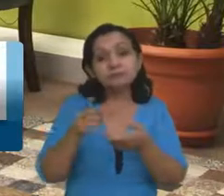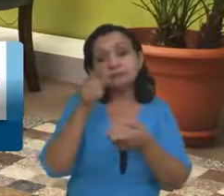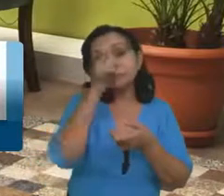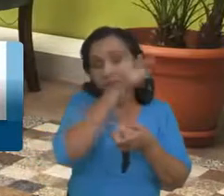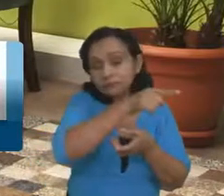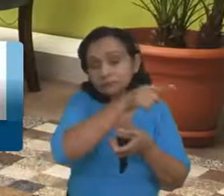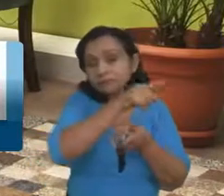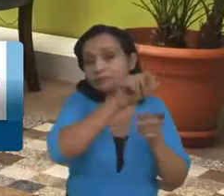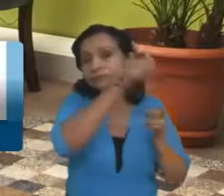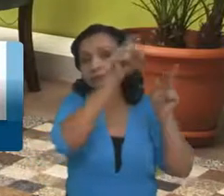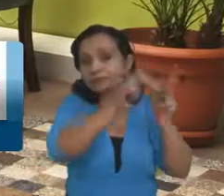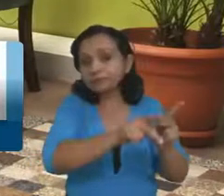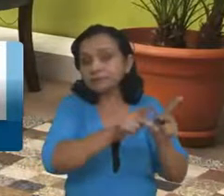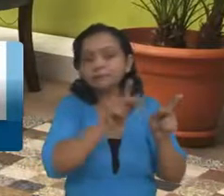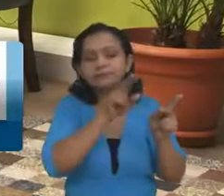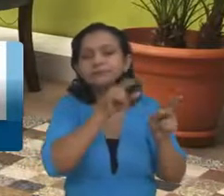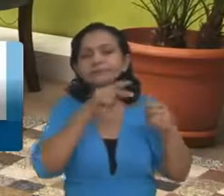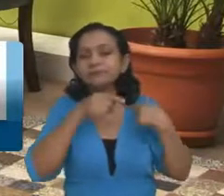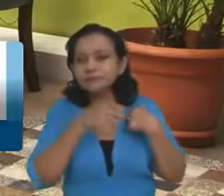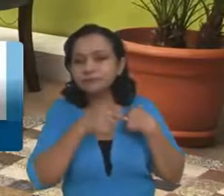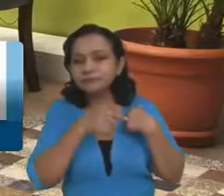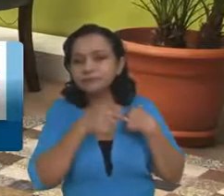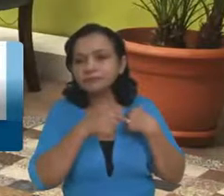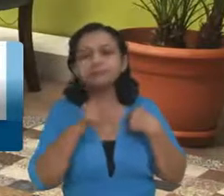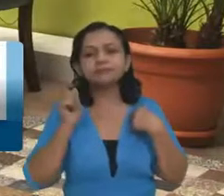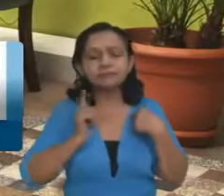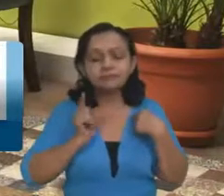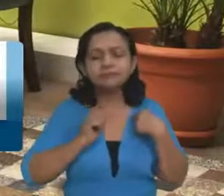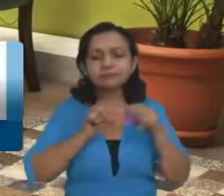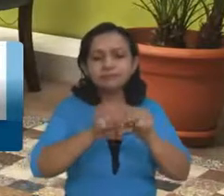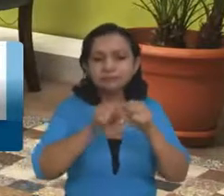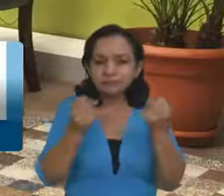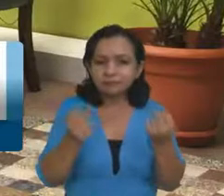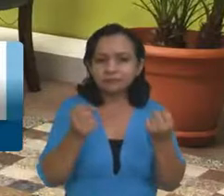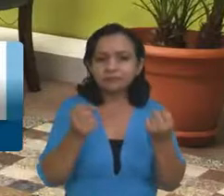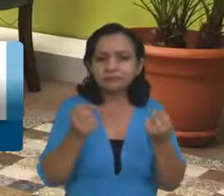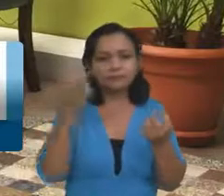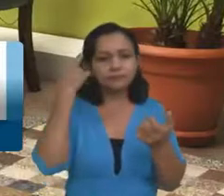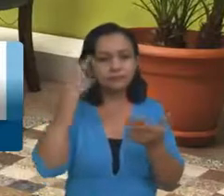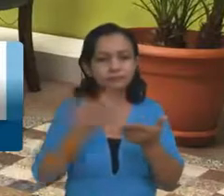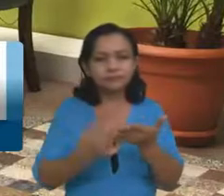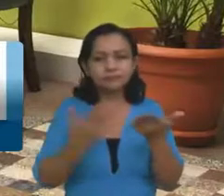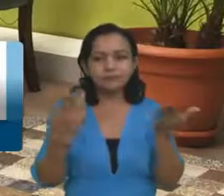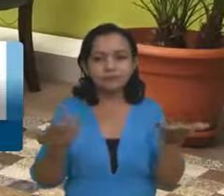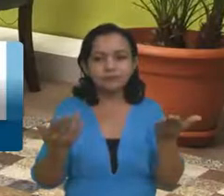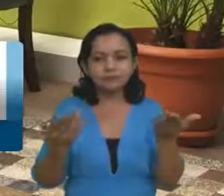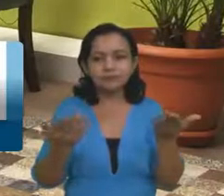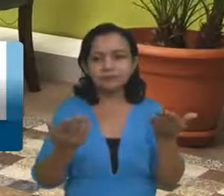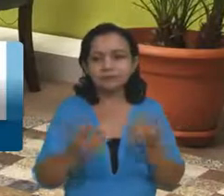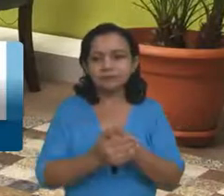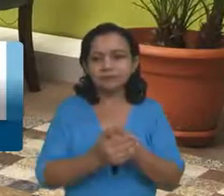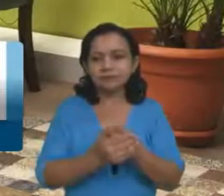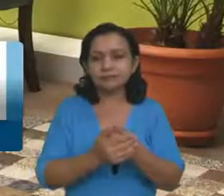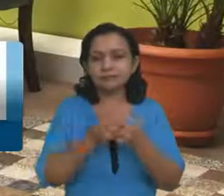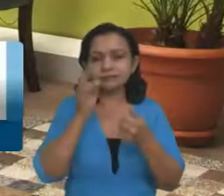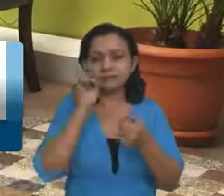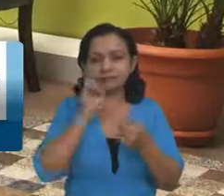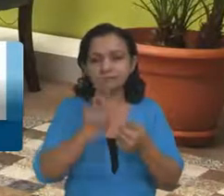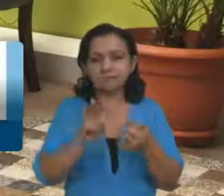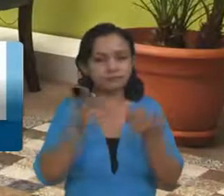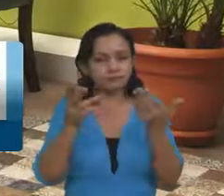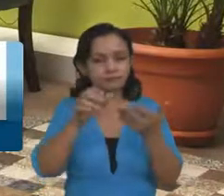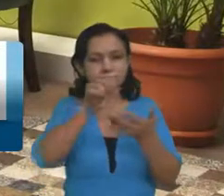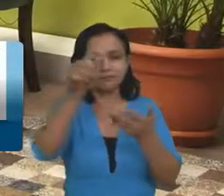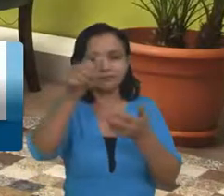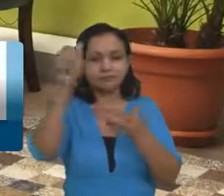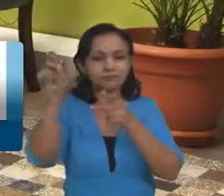tal... le sucedió lo mismo y sí tenía una fractura, ¿de acuerdo? Yeah. Pero hay que... Generalizan a